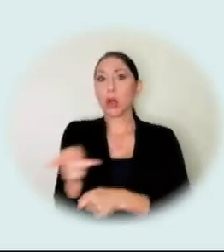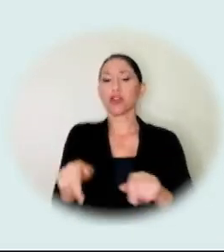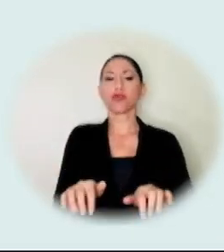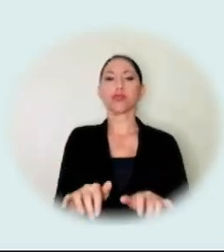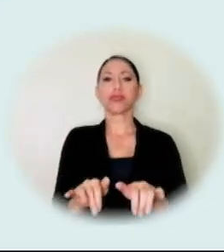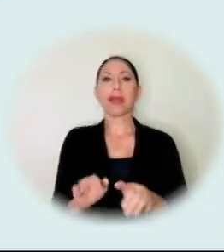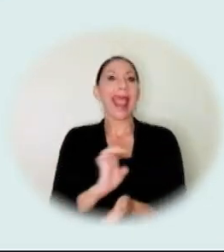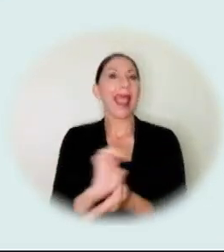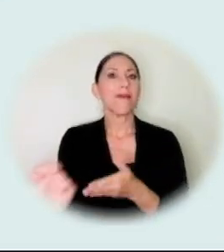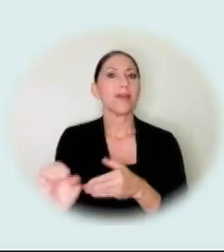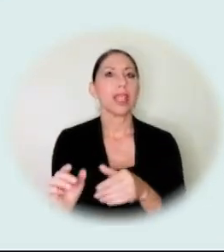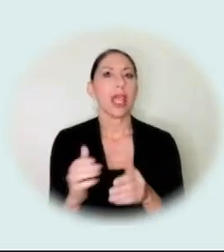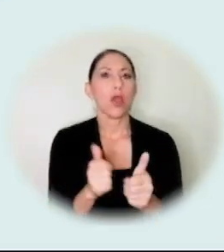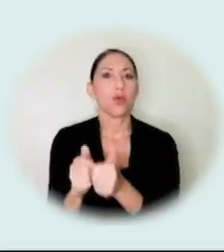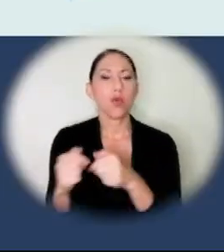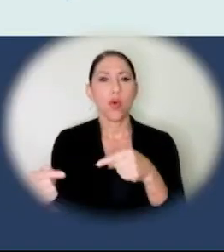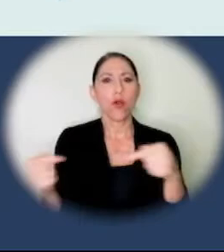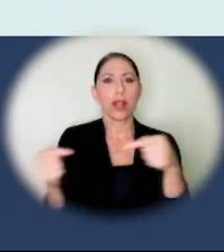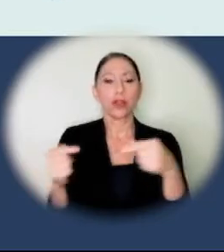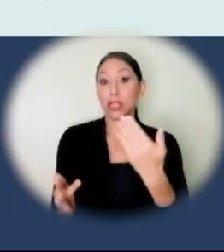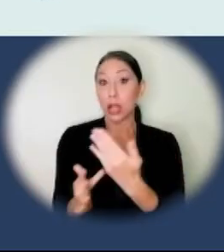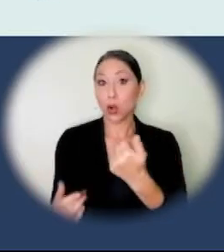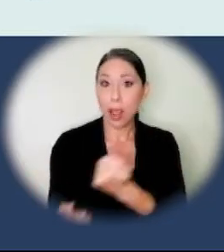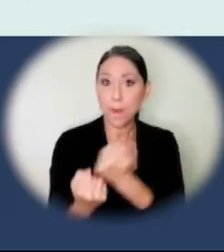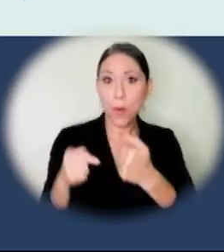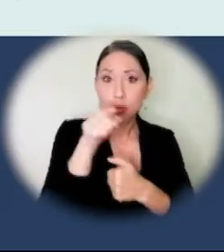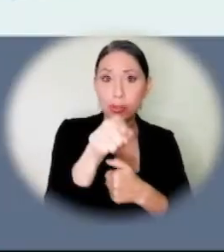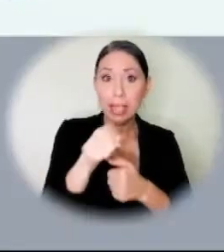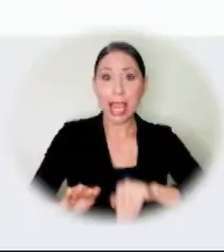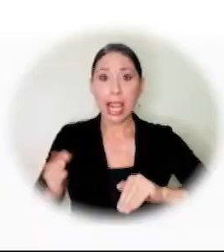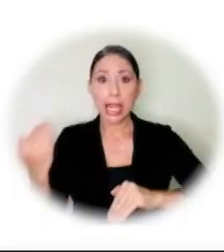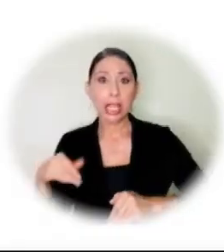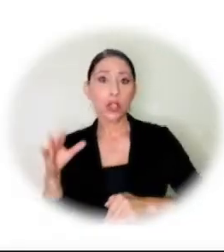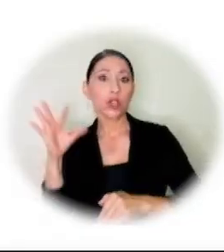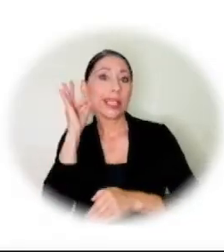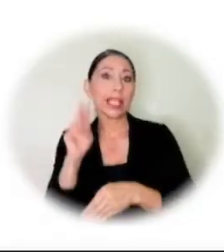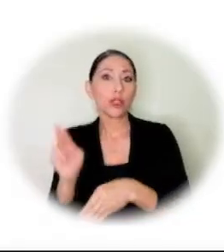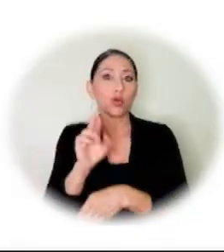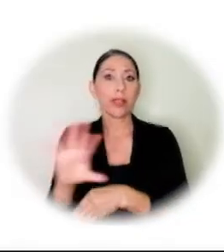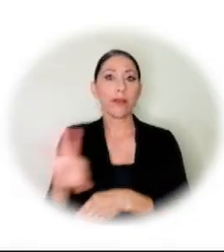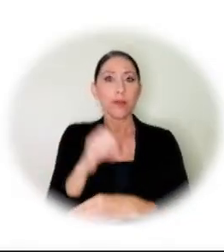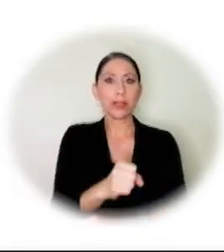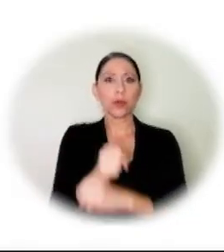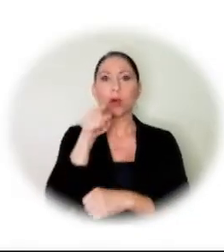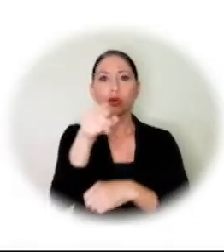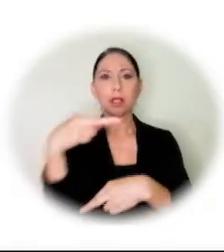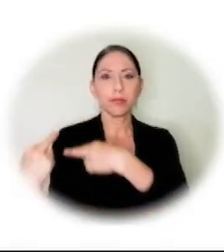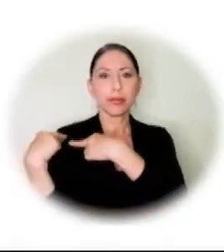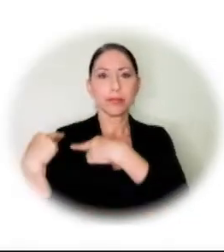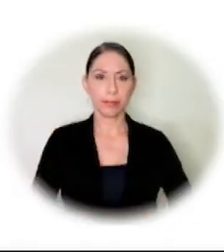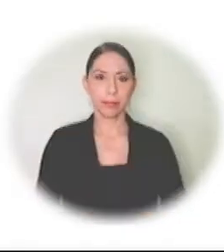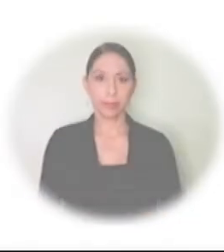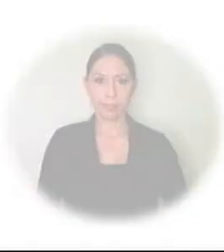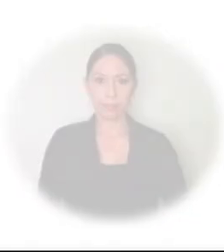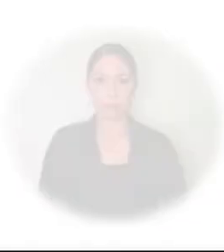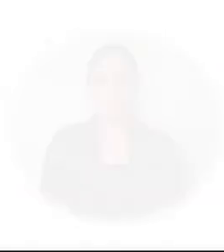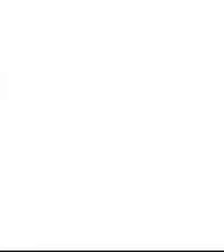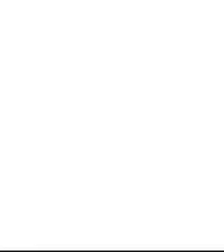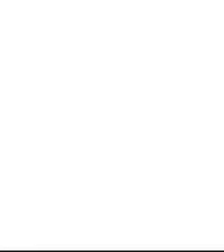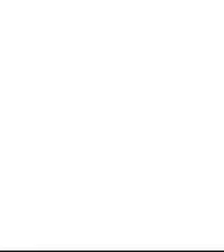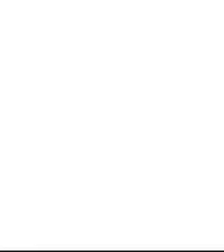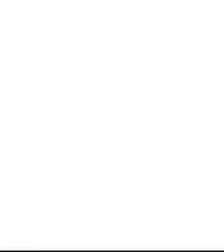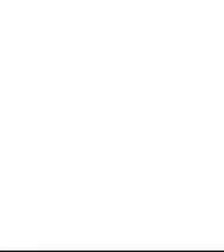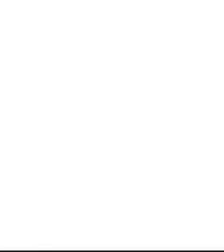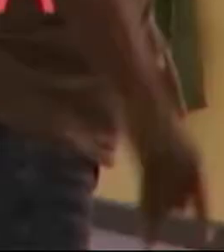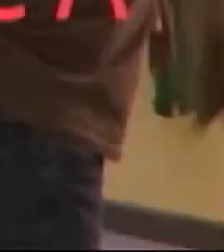pantalla y evita videojuegos violentos. La tecnología es una aliada. Sé responsable del uso seguro que hagan los niños y niñas. PANI y Gobierno